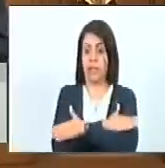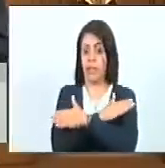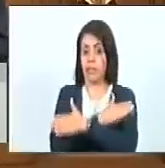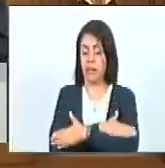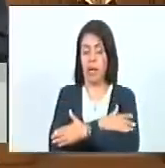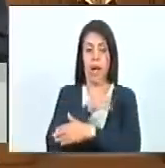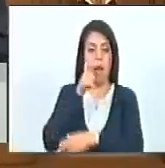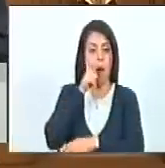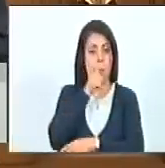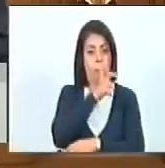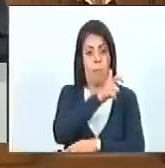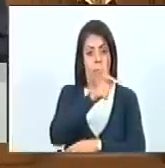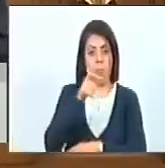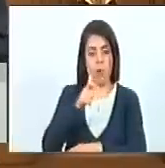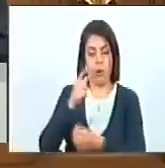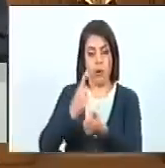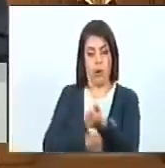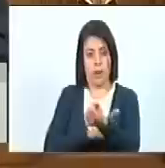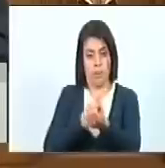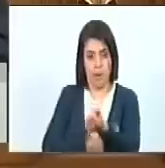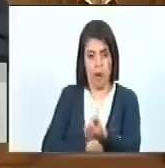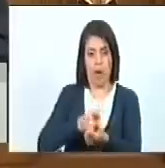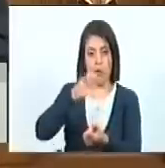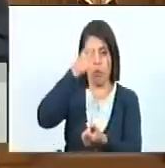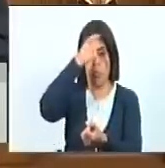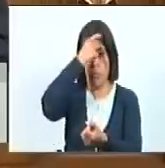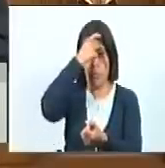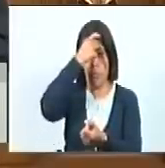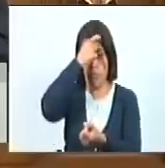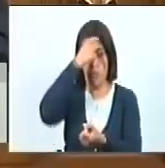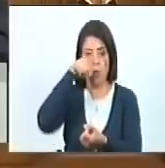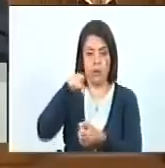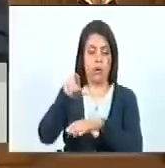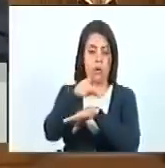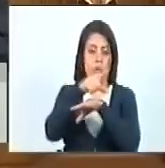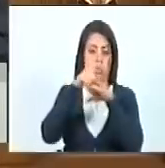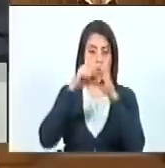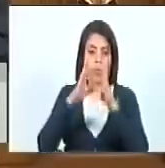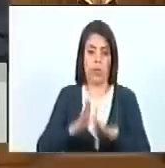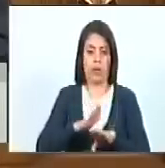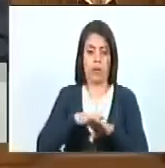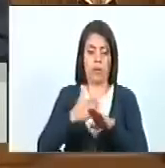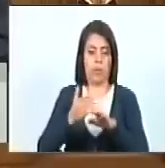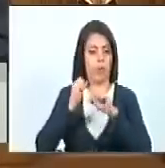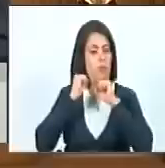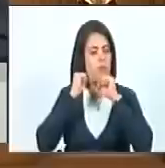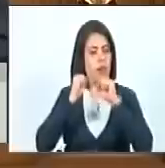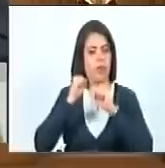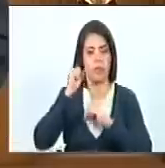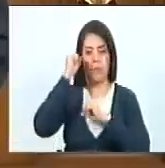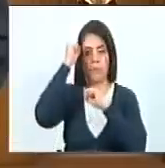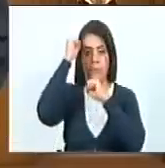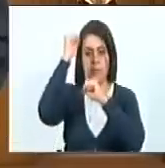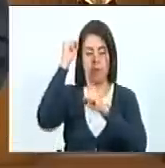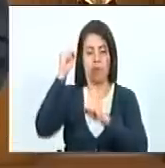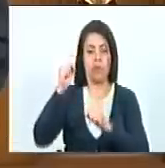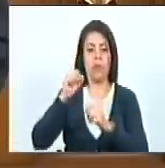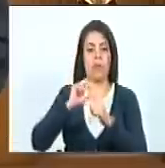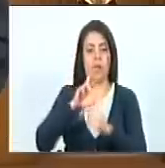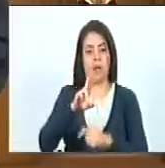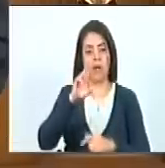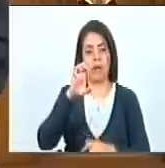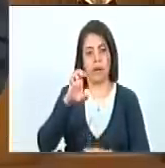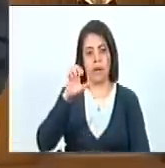a al hermano pueblo y gobierno turco por la contundente victoria de Recep